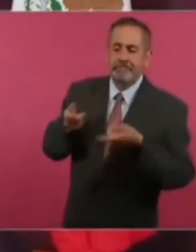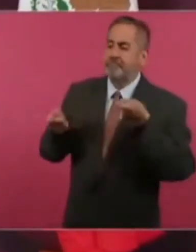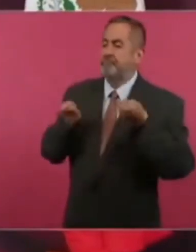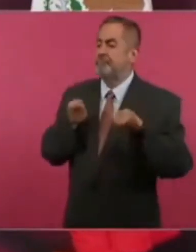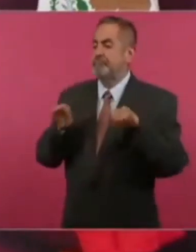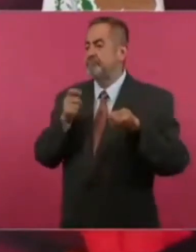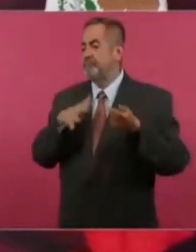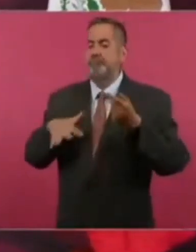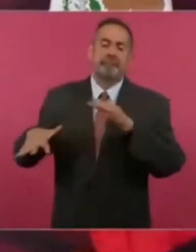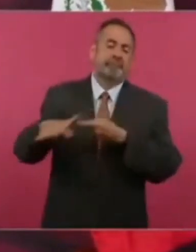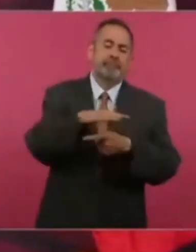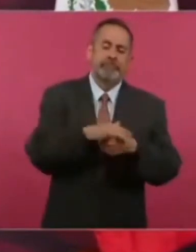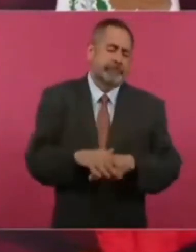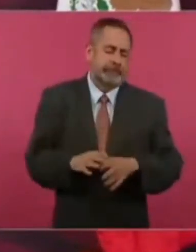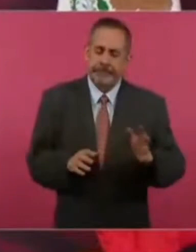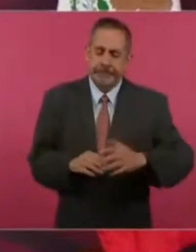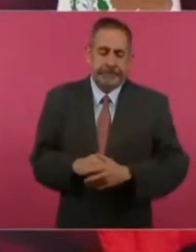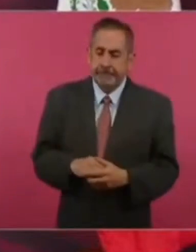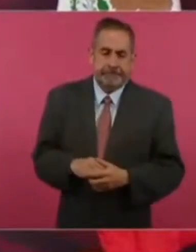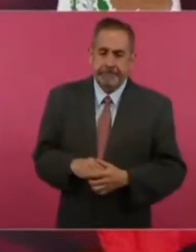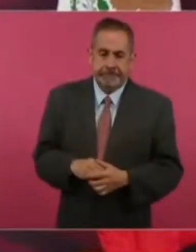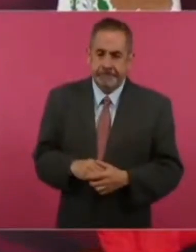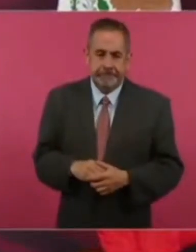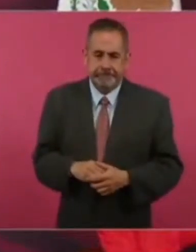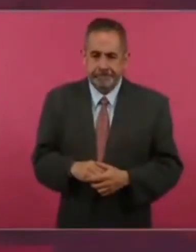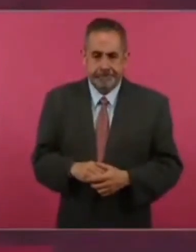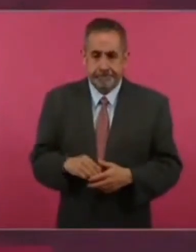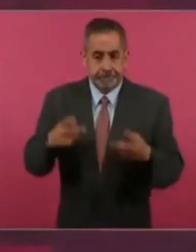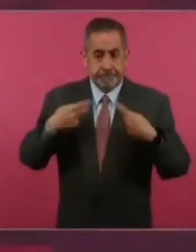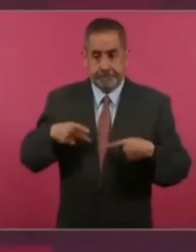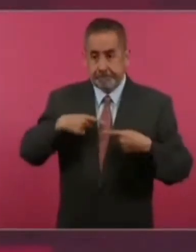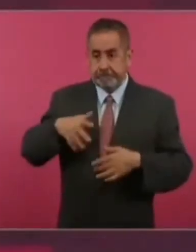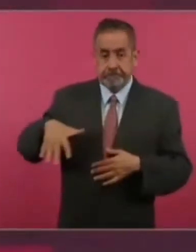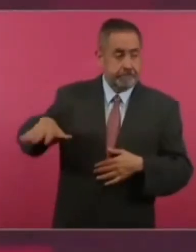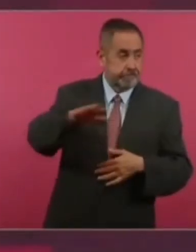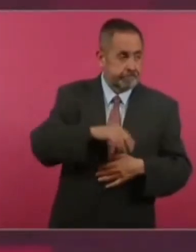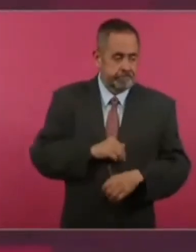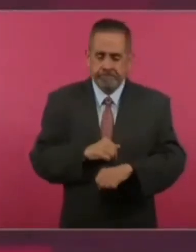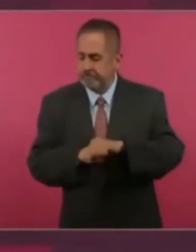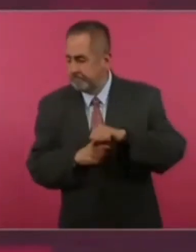manipular. Nada más que la gente